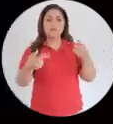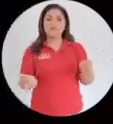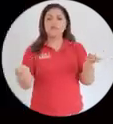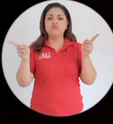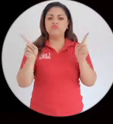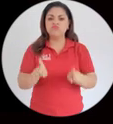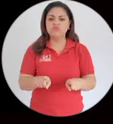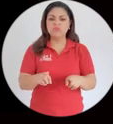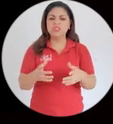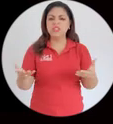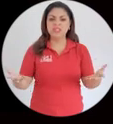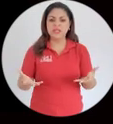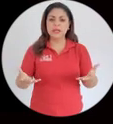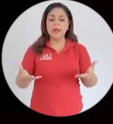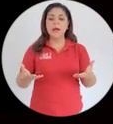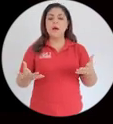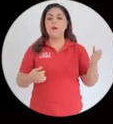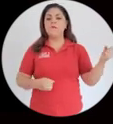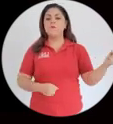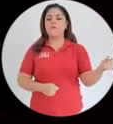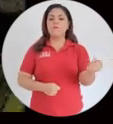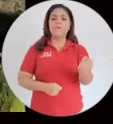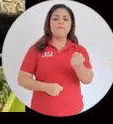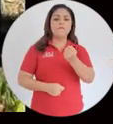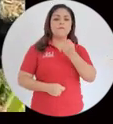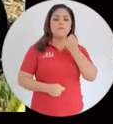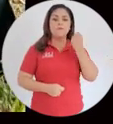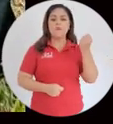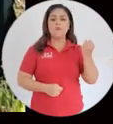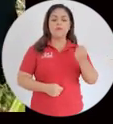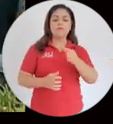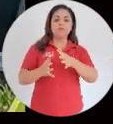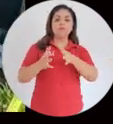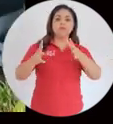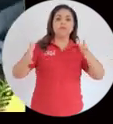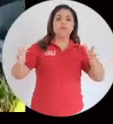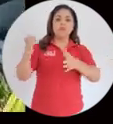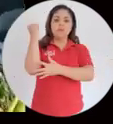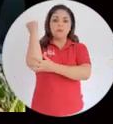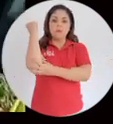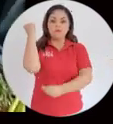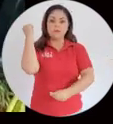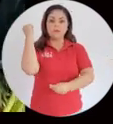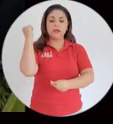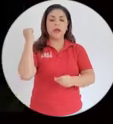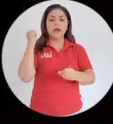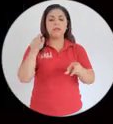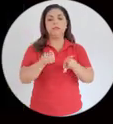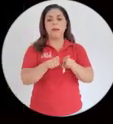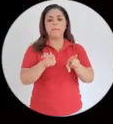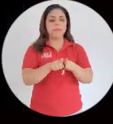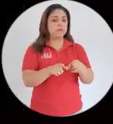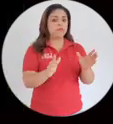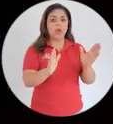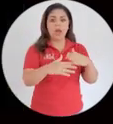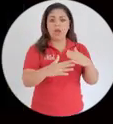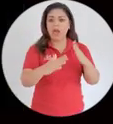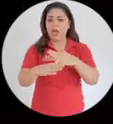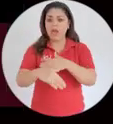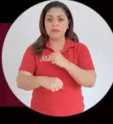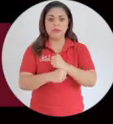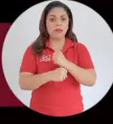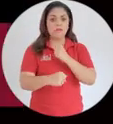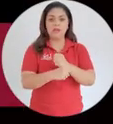una agudización de la pobreza, ¿verdad? Y el desempleo, como también de todas las dificultades